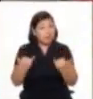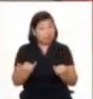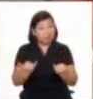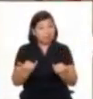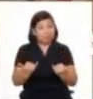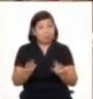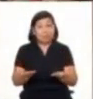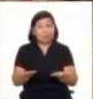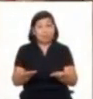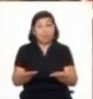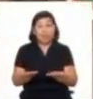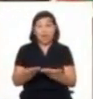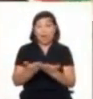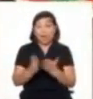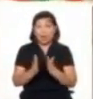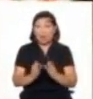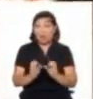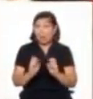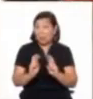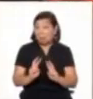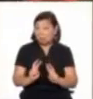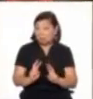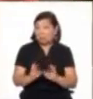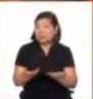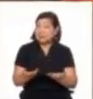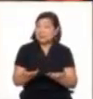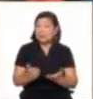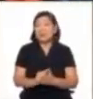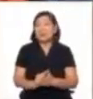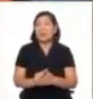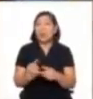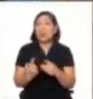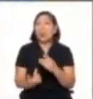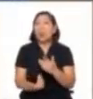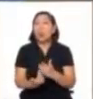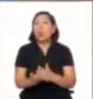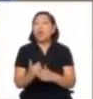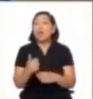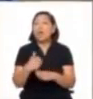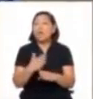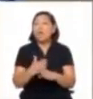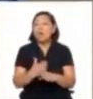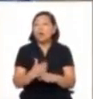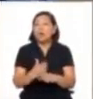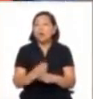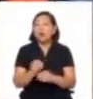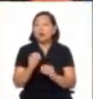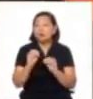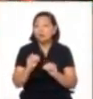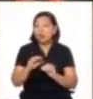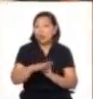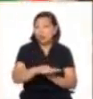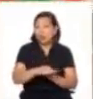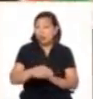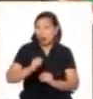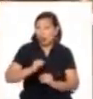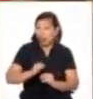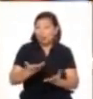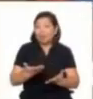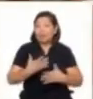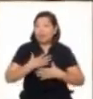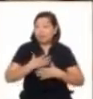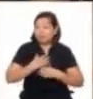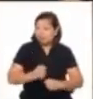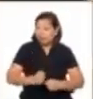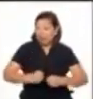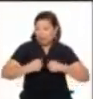la temporada escolar, podemos también encontrar nuevas alternativas para alimentar a nuestros niños, para que estén